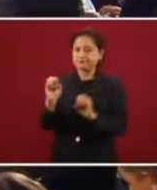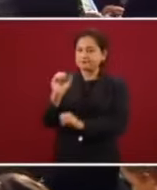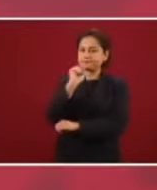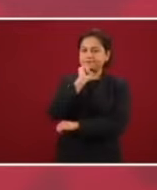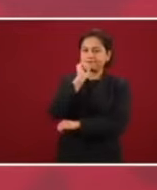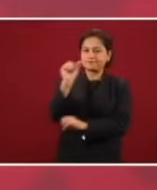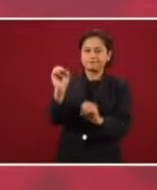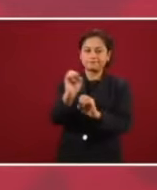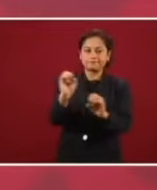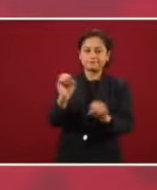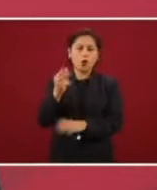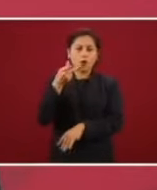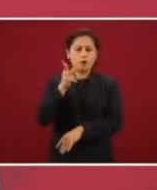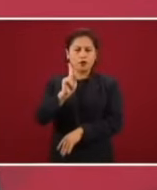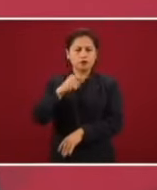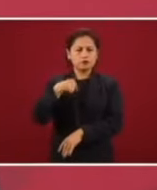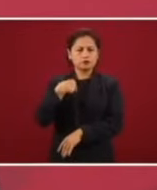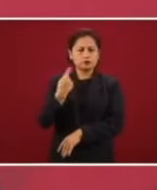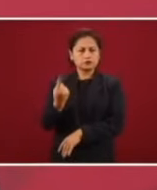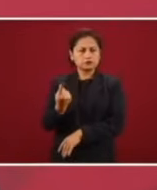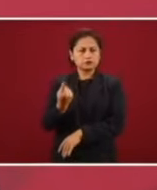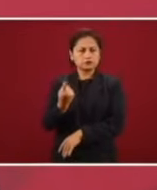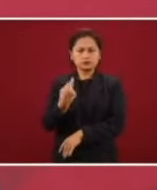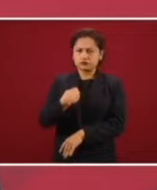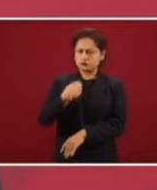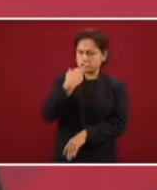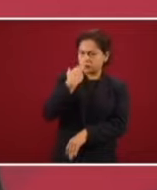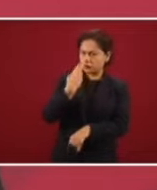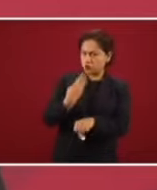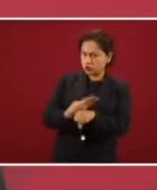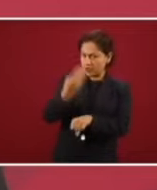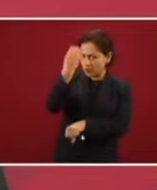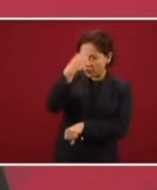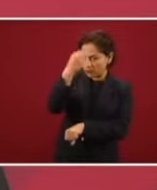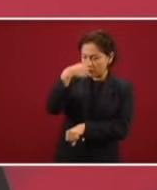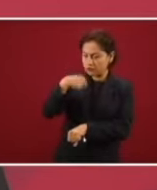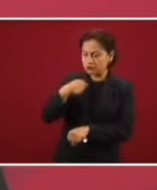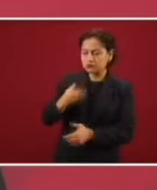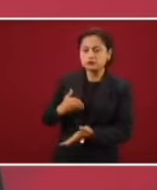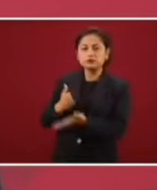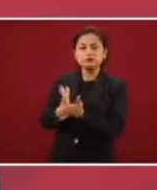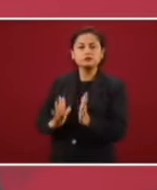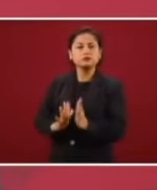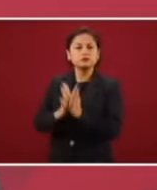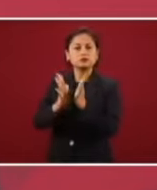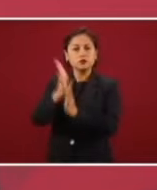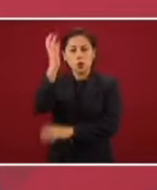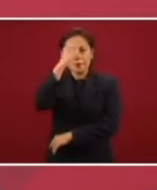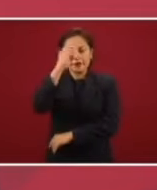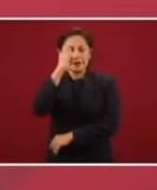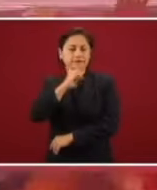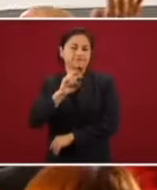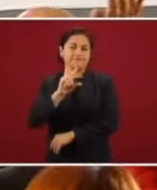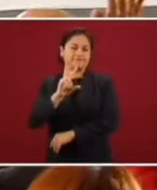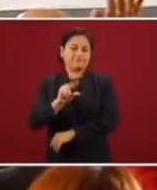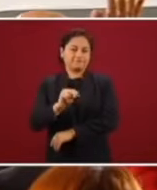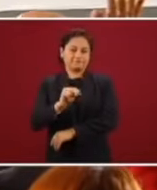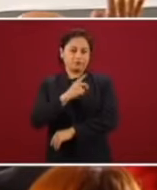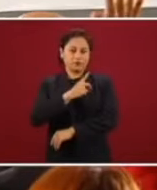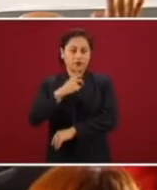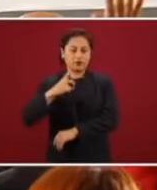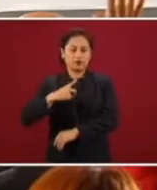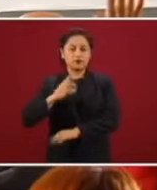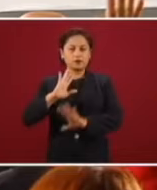Nada. Silencio. No tengo por qué participar en eso. Ya lo he dicho, le